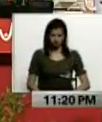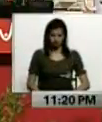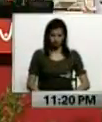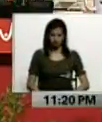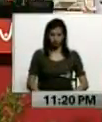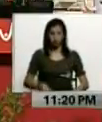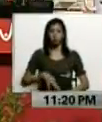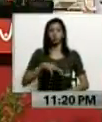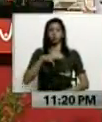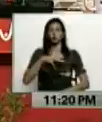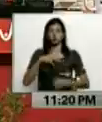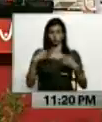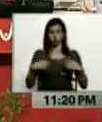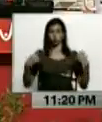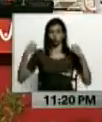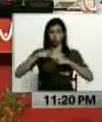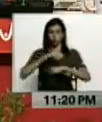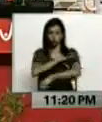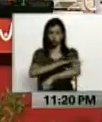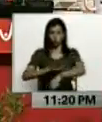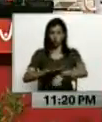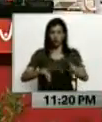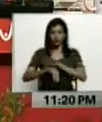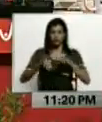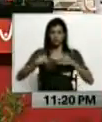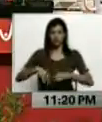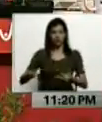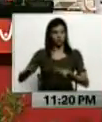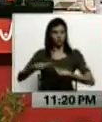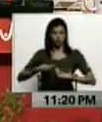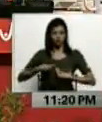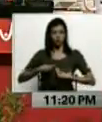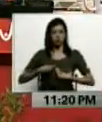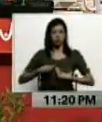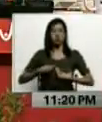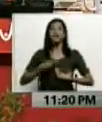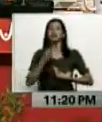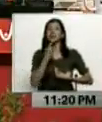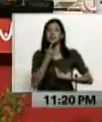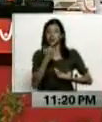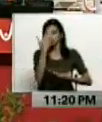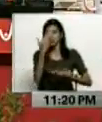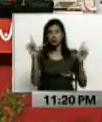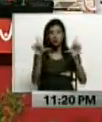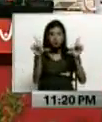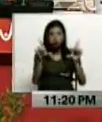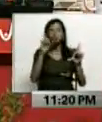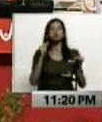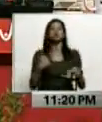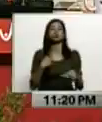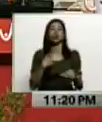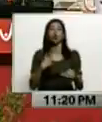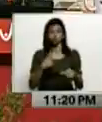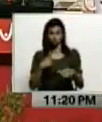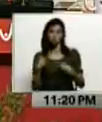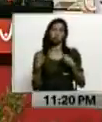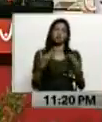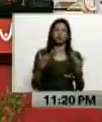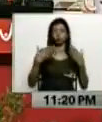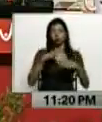de voy aclarar que este suéter me lo regaló Daniela me dijo está estudiando entonces me dijo Dile que ese suéter te lo regalé